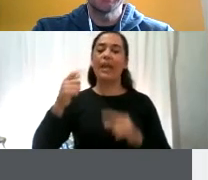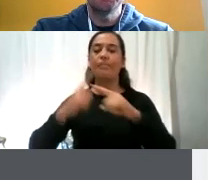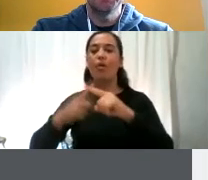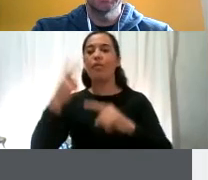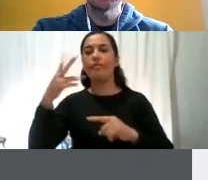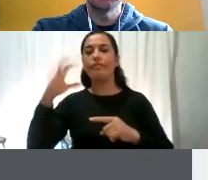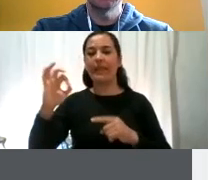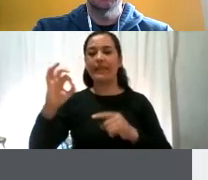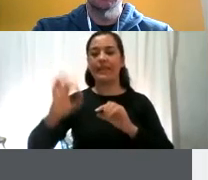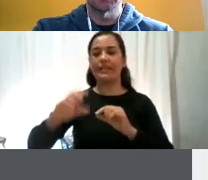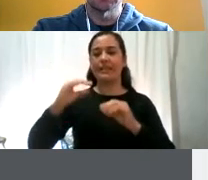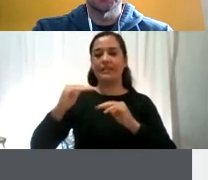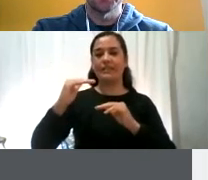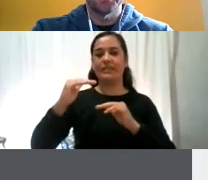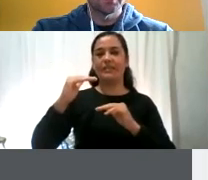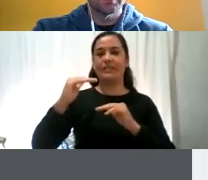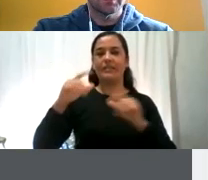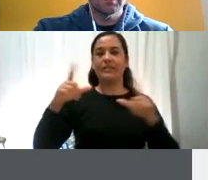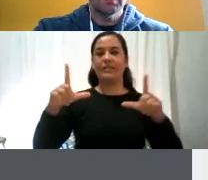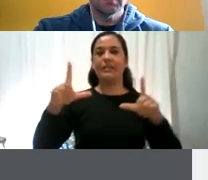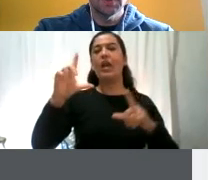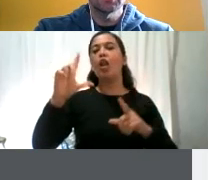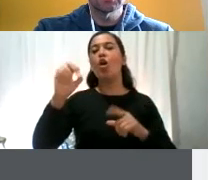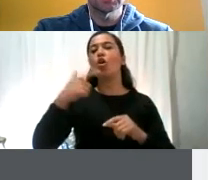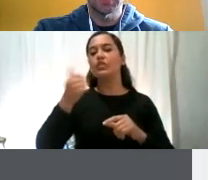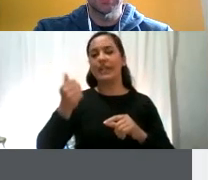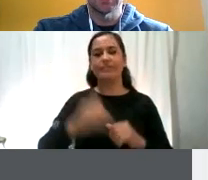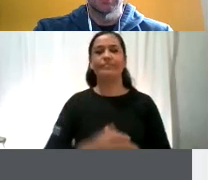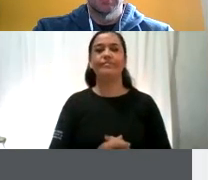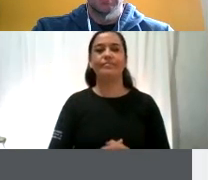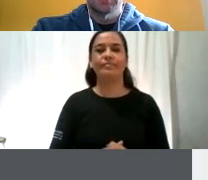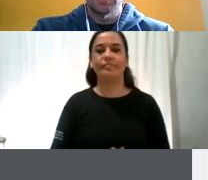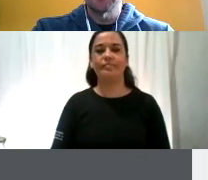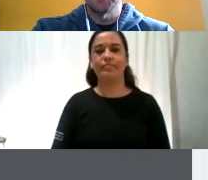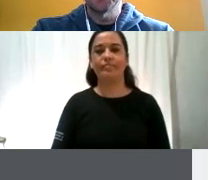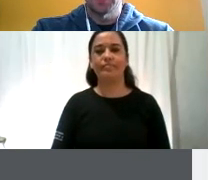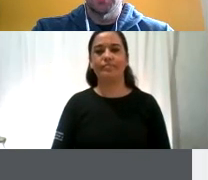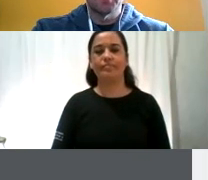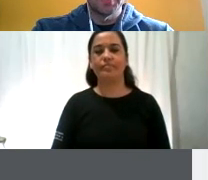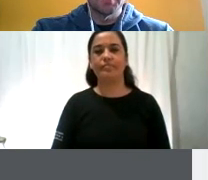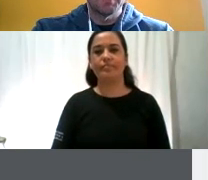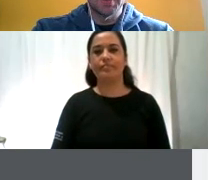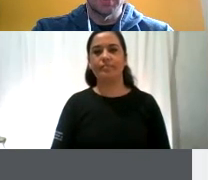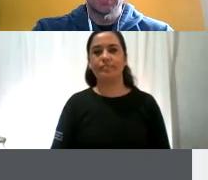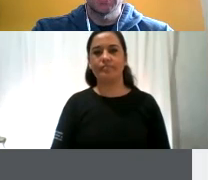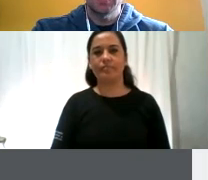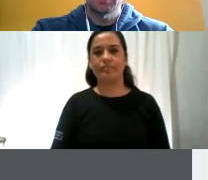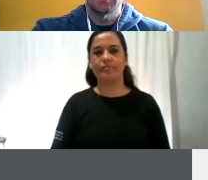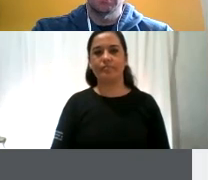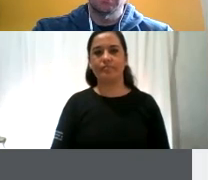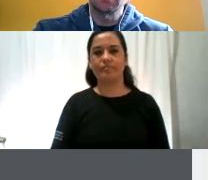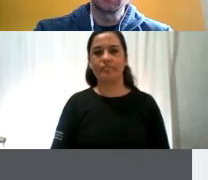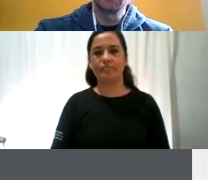planta sin vigas interiores. Entonces, acá es empezar a ver en